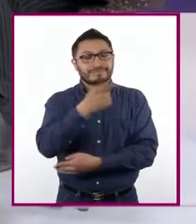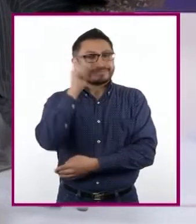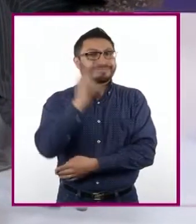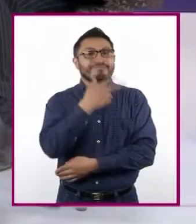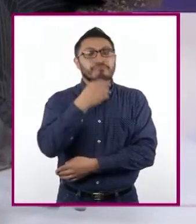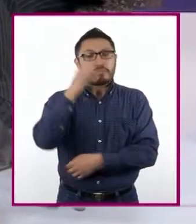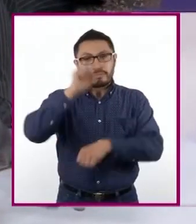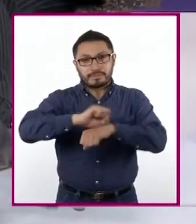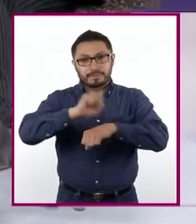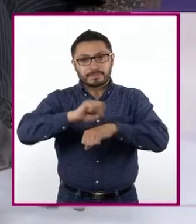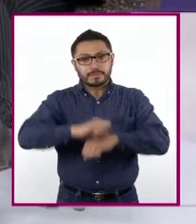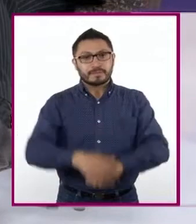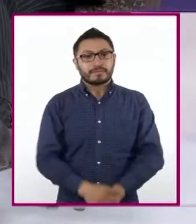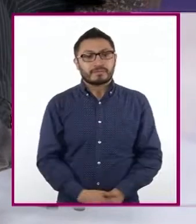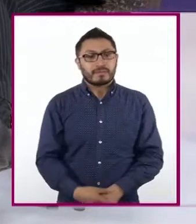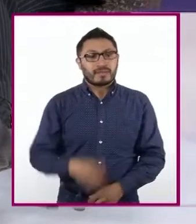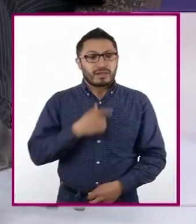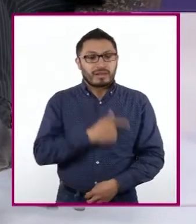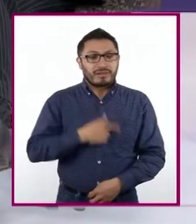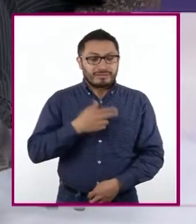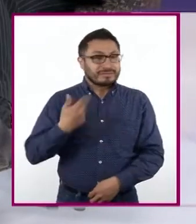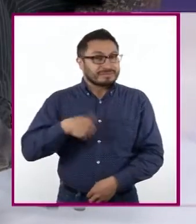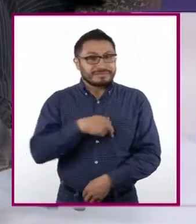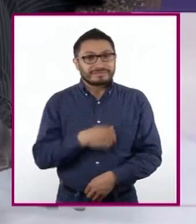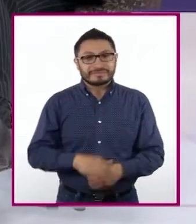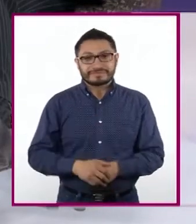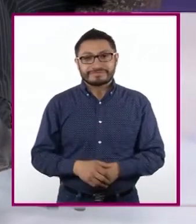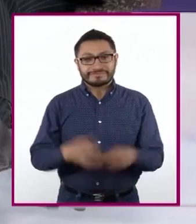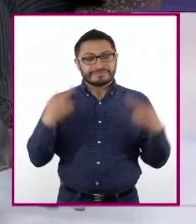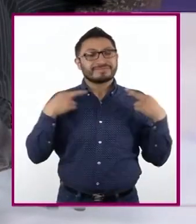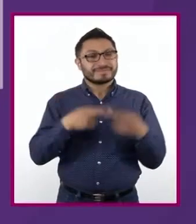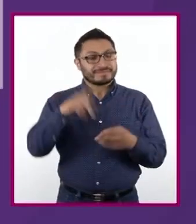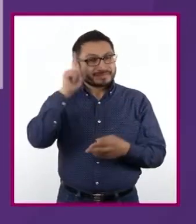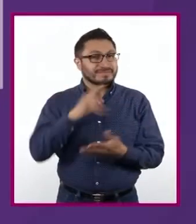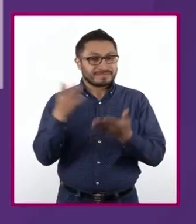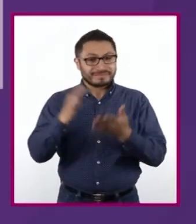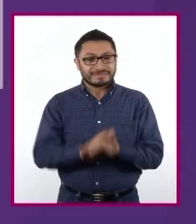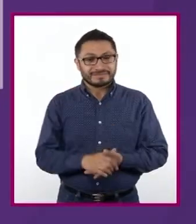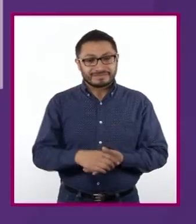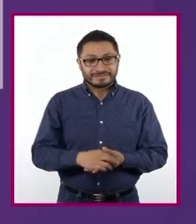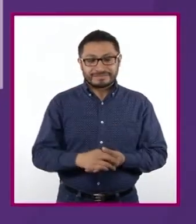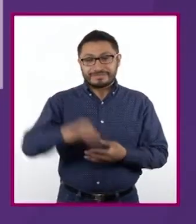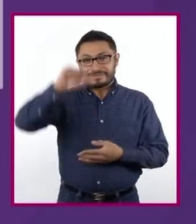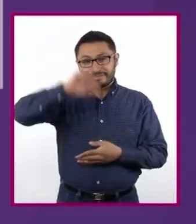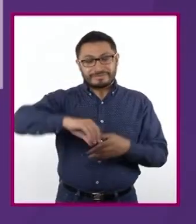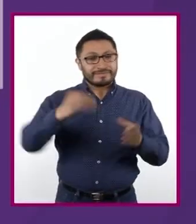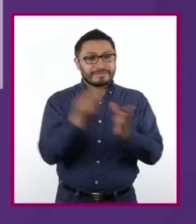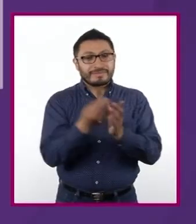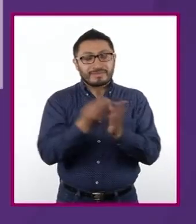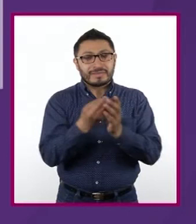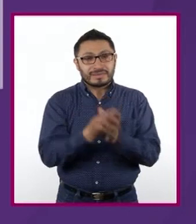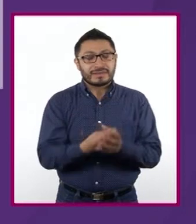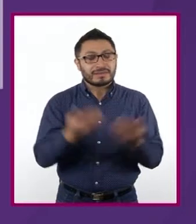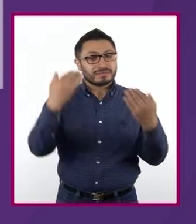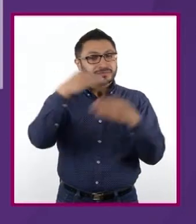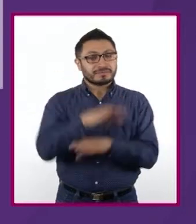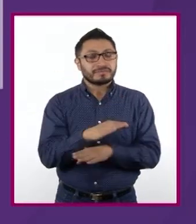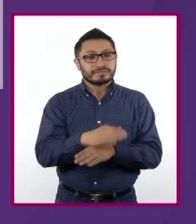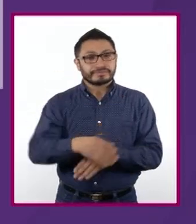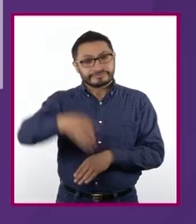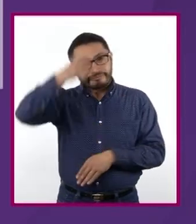secundaria. El gusto es nuestro, maestra Soaste. En esta sesión abordaremos